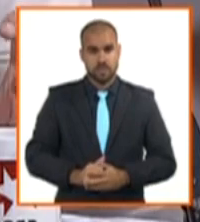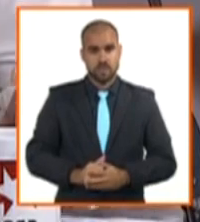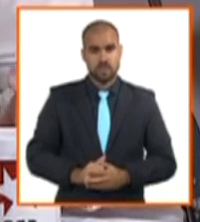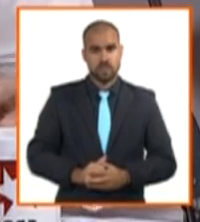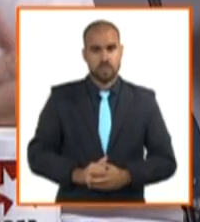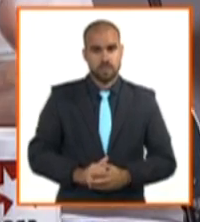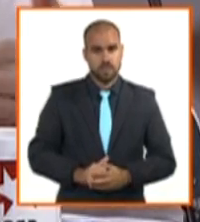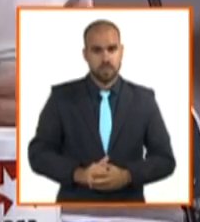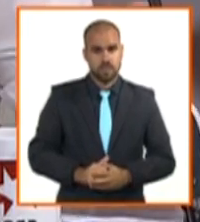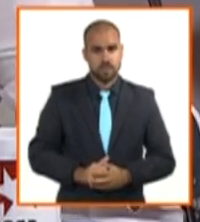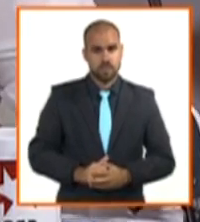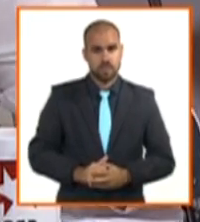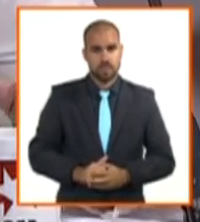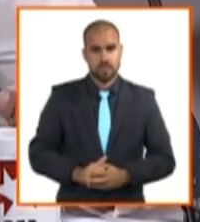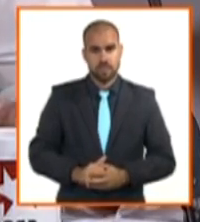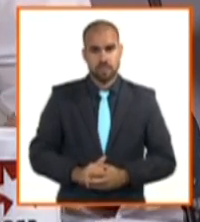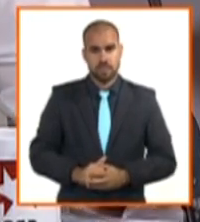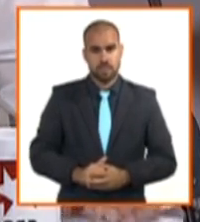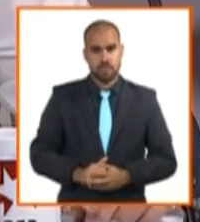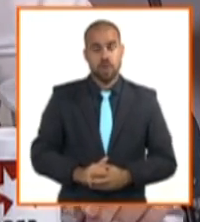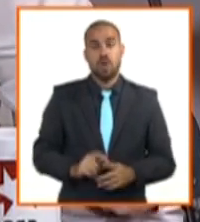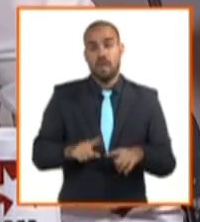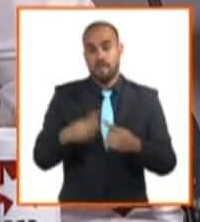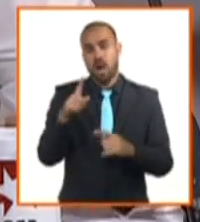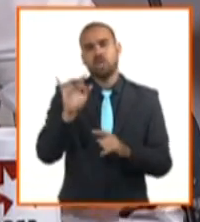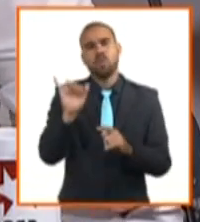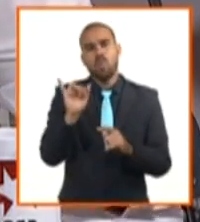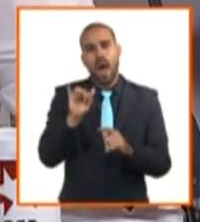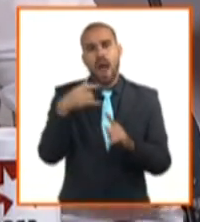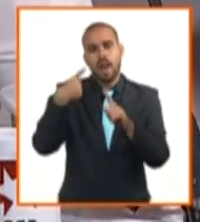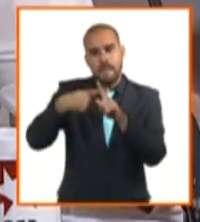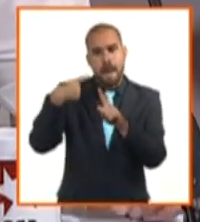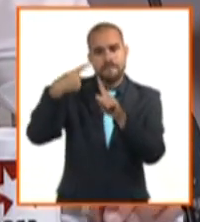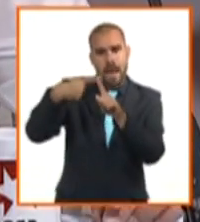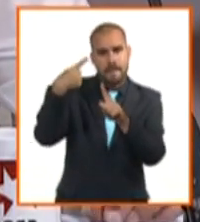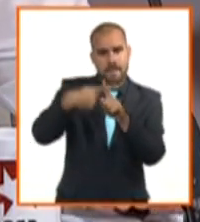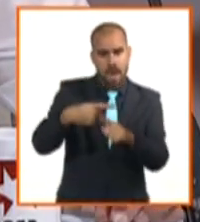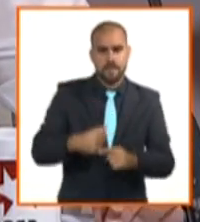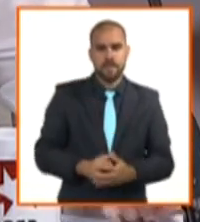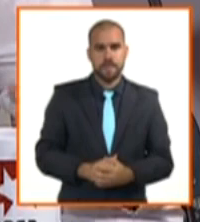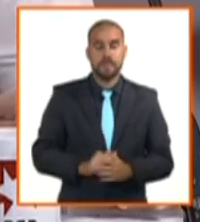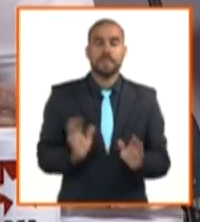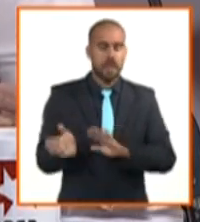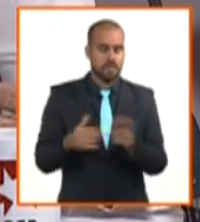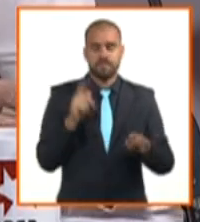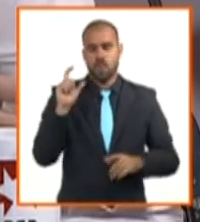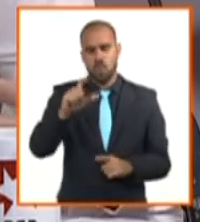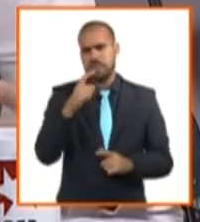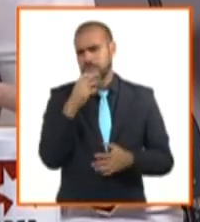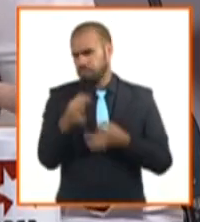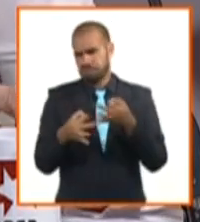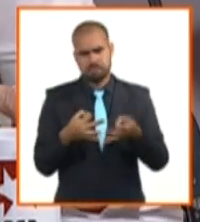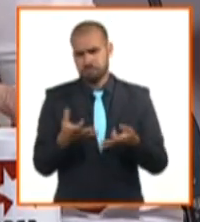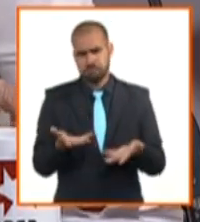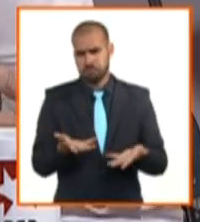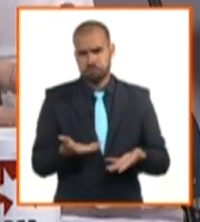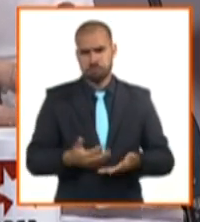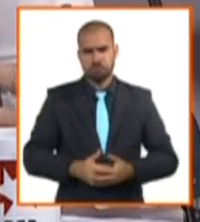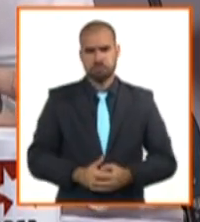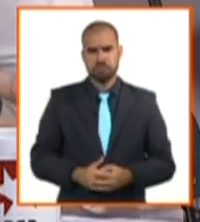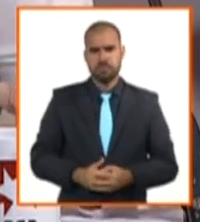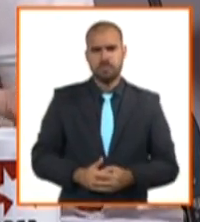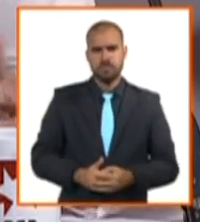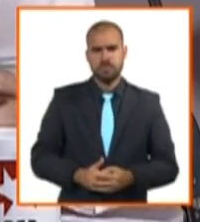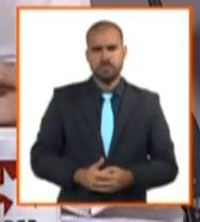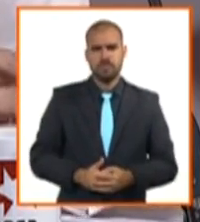otras porque puntualmente todo eso se va acumulando y lo último que quería referirme en este momento es que se ha ido está acabando